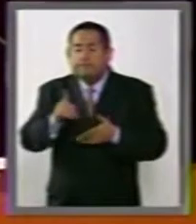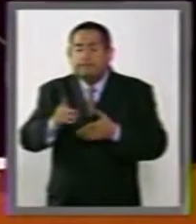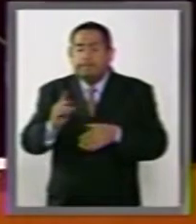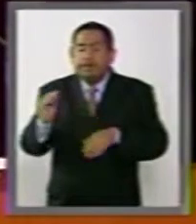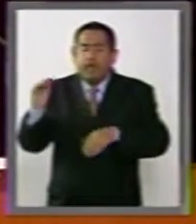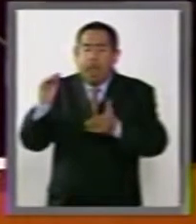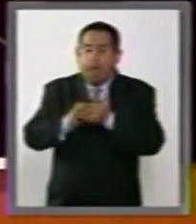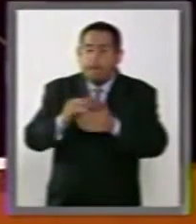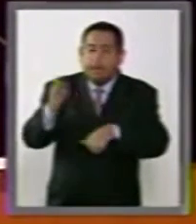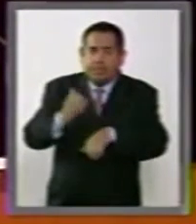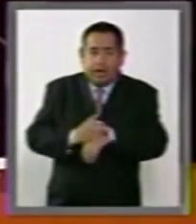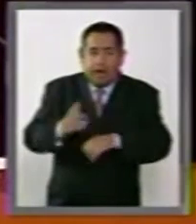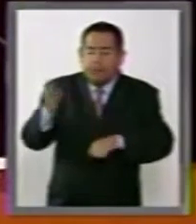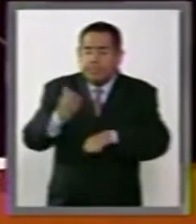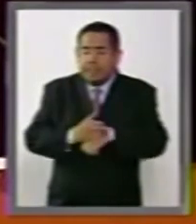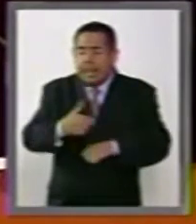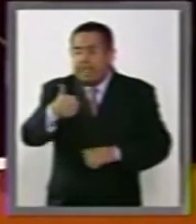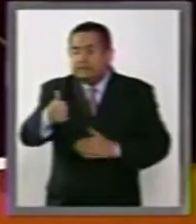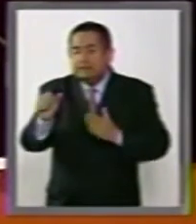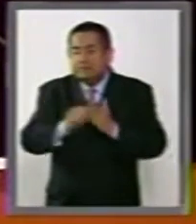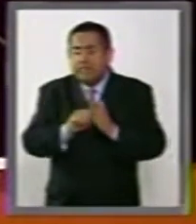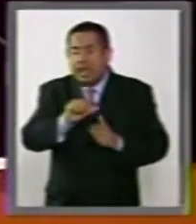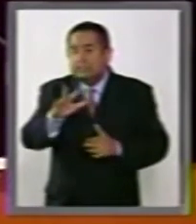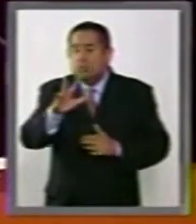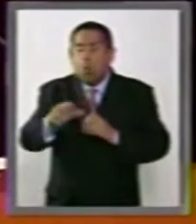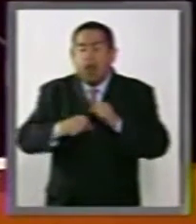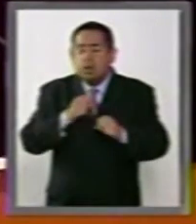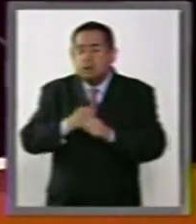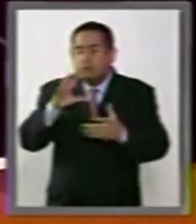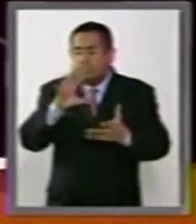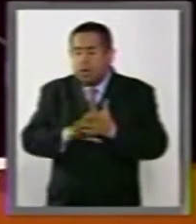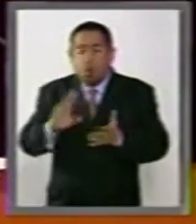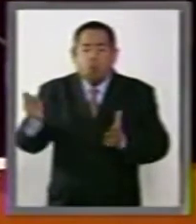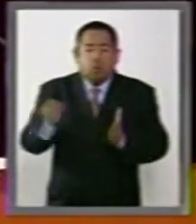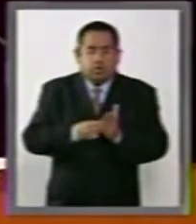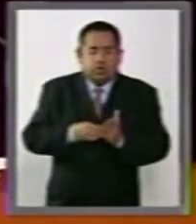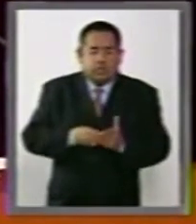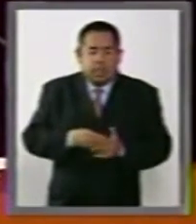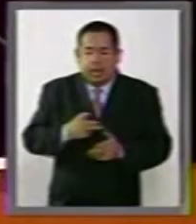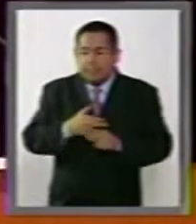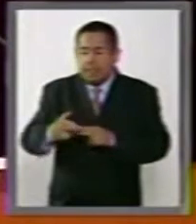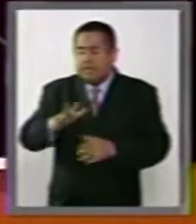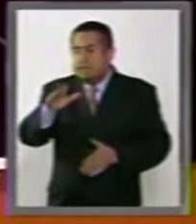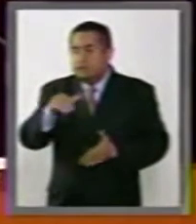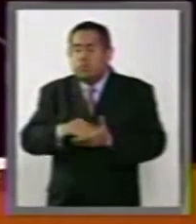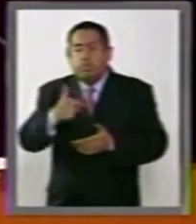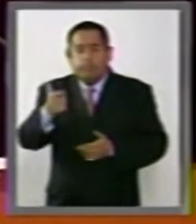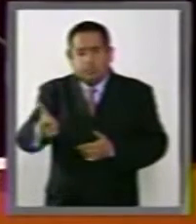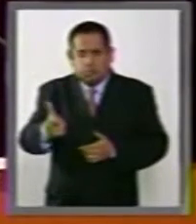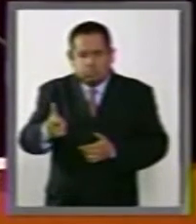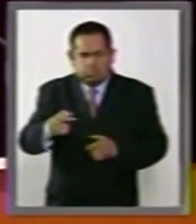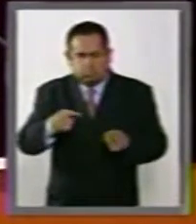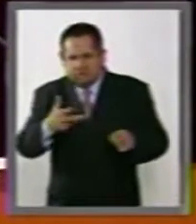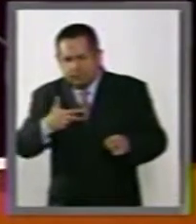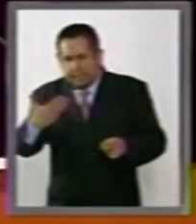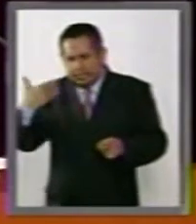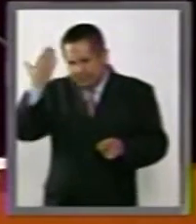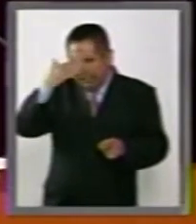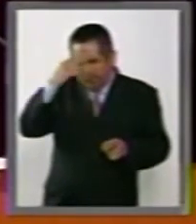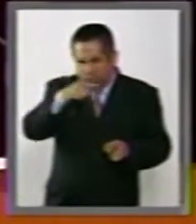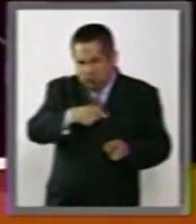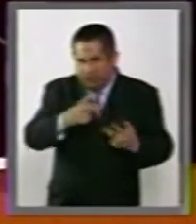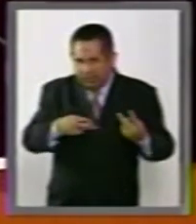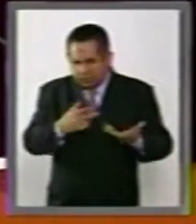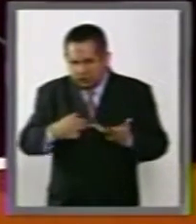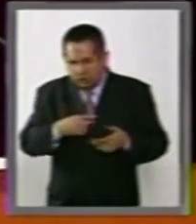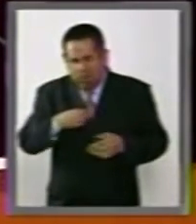aplicará pena de 6 meses a 5 años de prisión y multas hasta de 5,000 pesos al que, teniendo conocimiento de la actividad